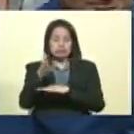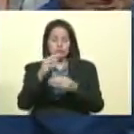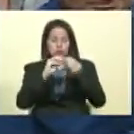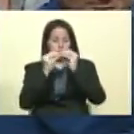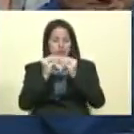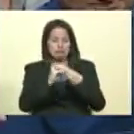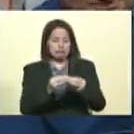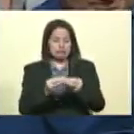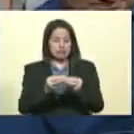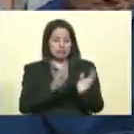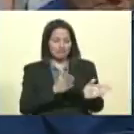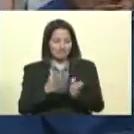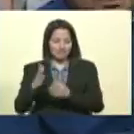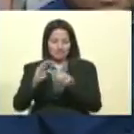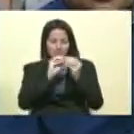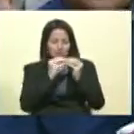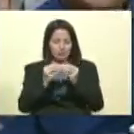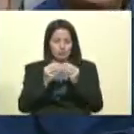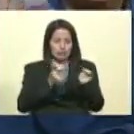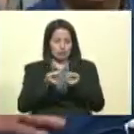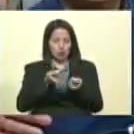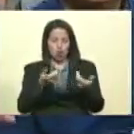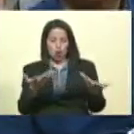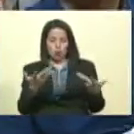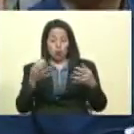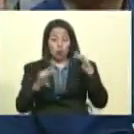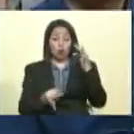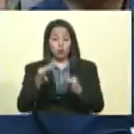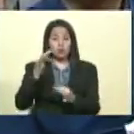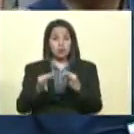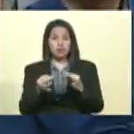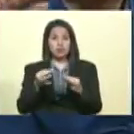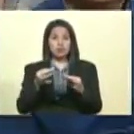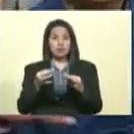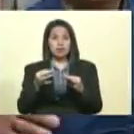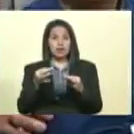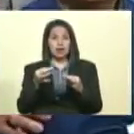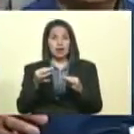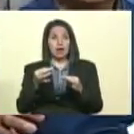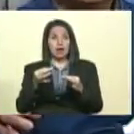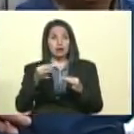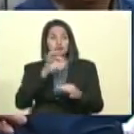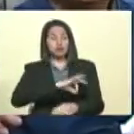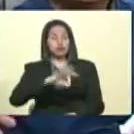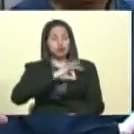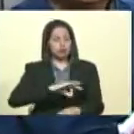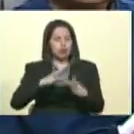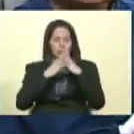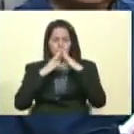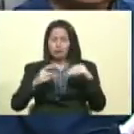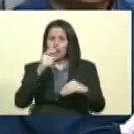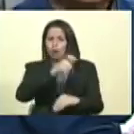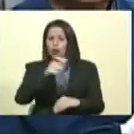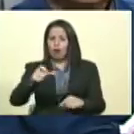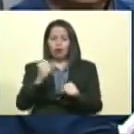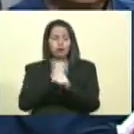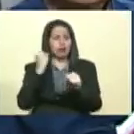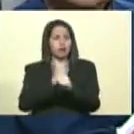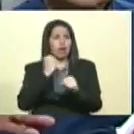¿no?, armando una estrategia para poder hacer justicia social con todos los trabajadores del sector. Nos